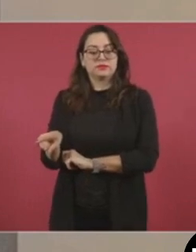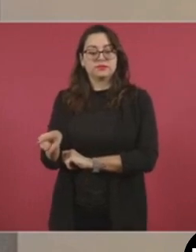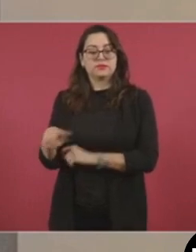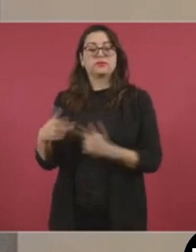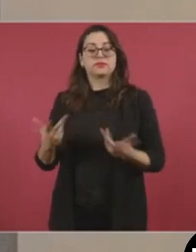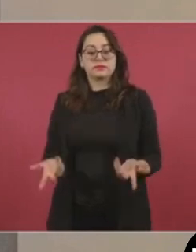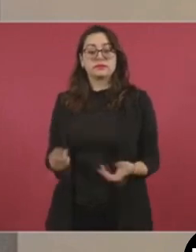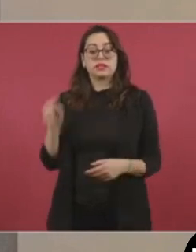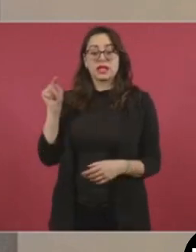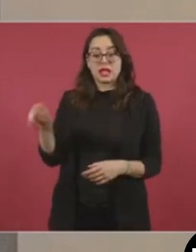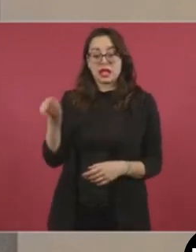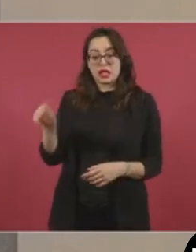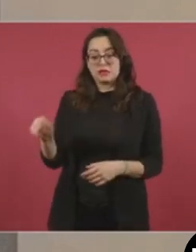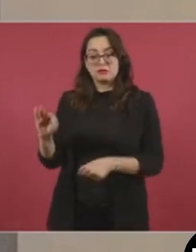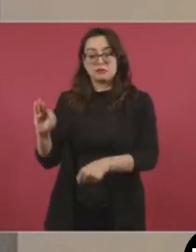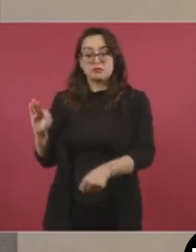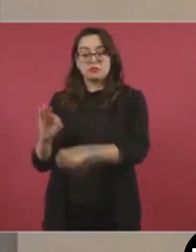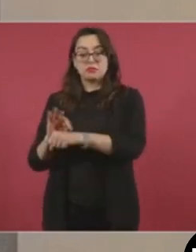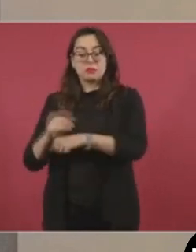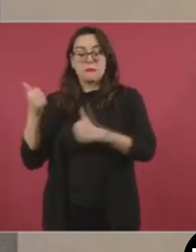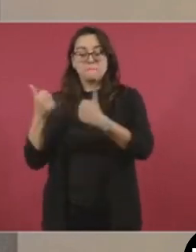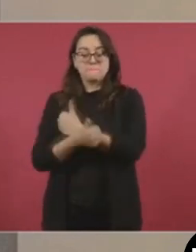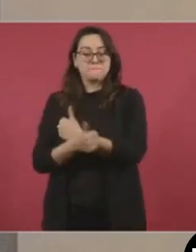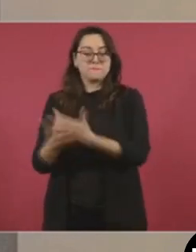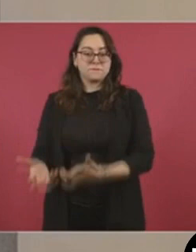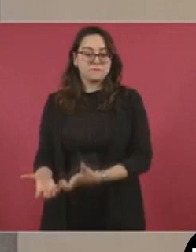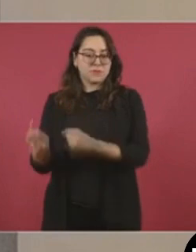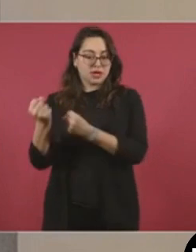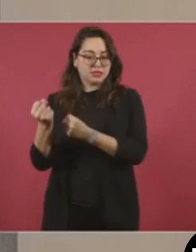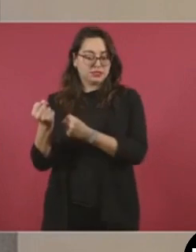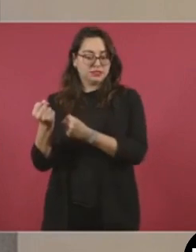y fue quien lo rescató en Tijuana.